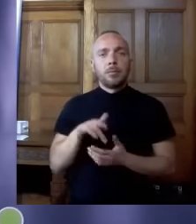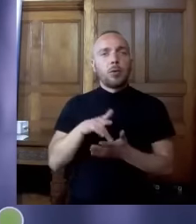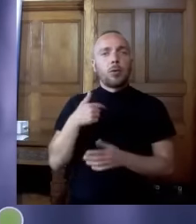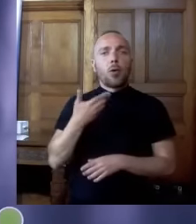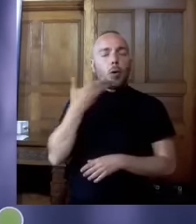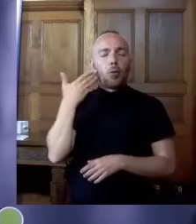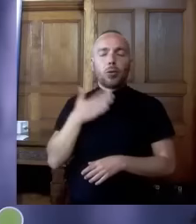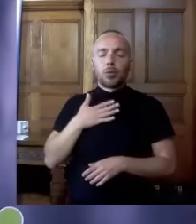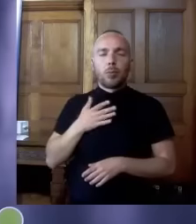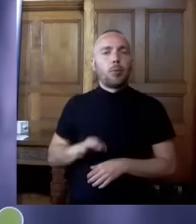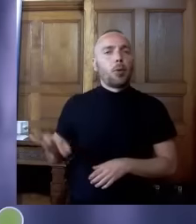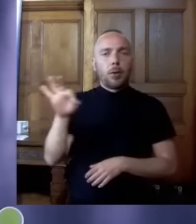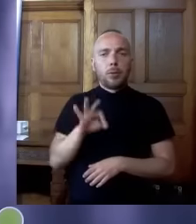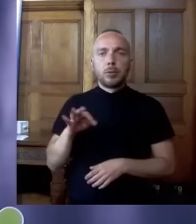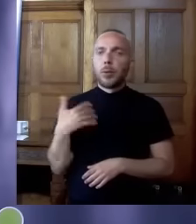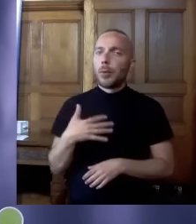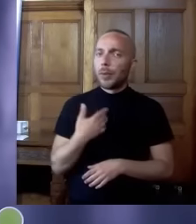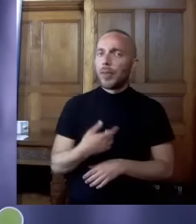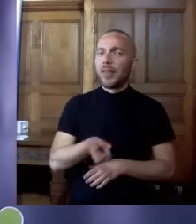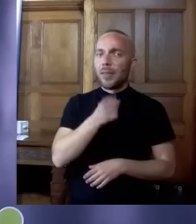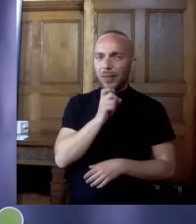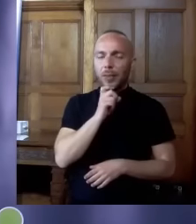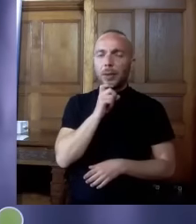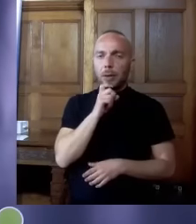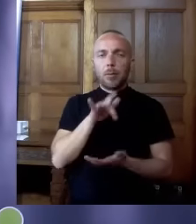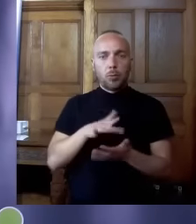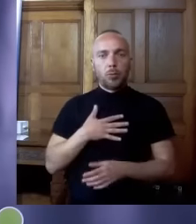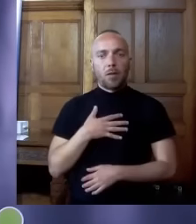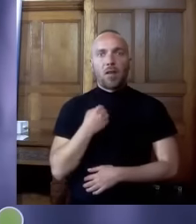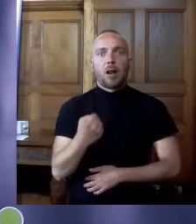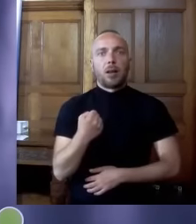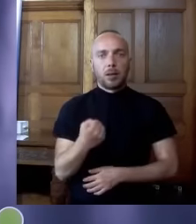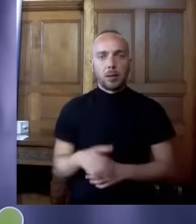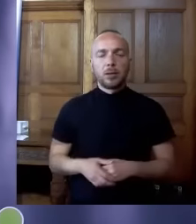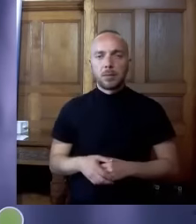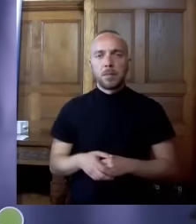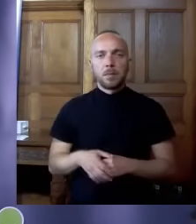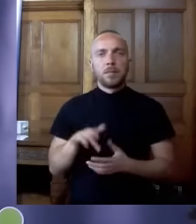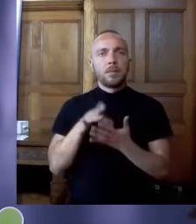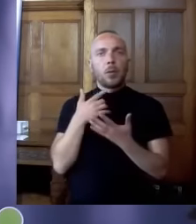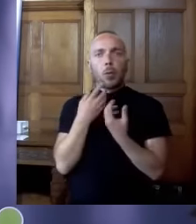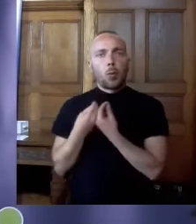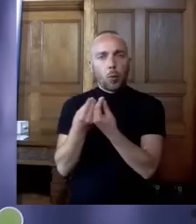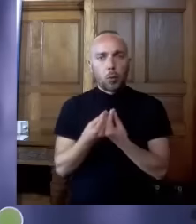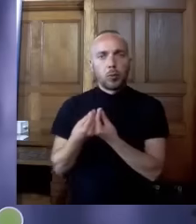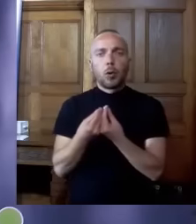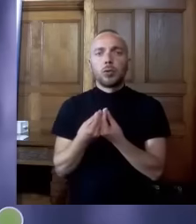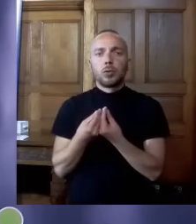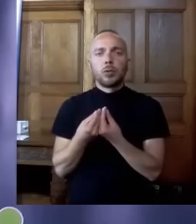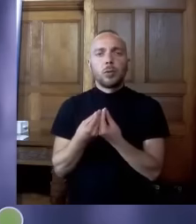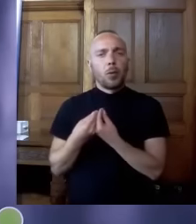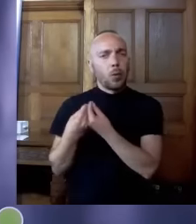podemos Qué difícil fue pero qué valientes fuimos lo hicimos juntas Sin dar